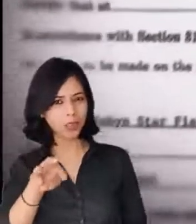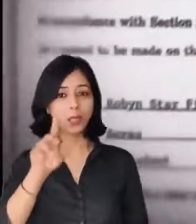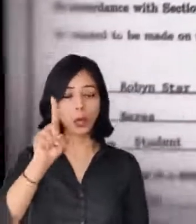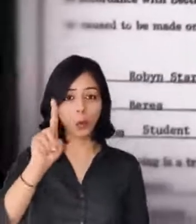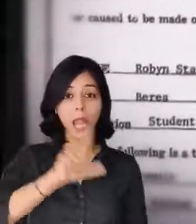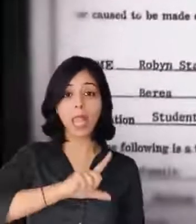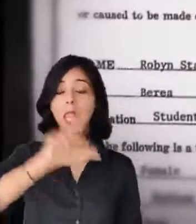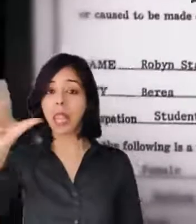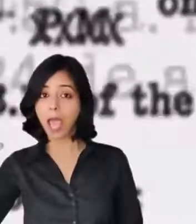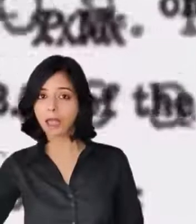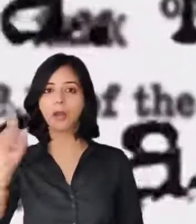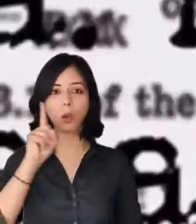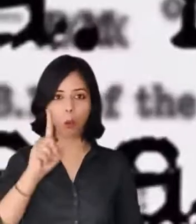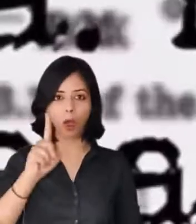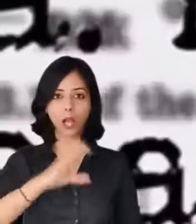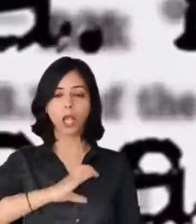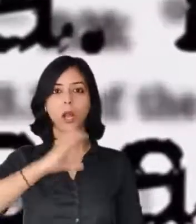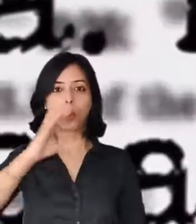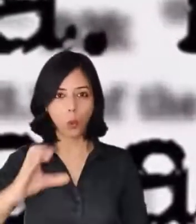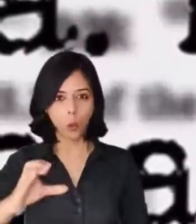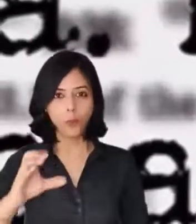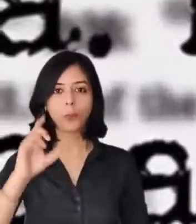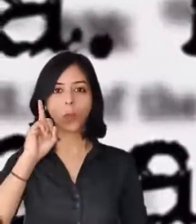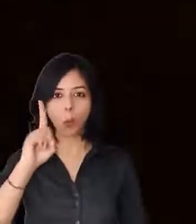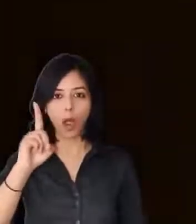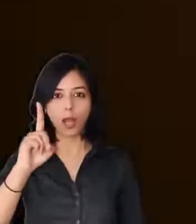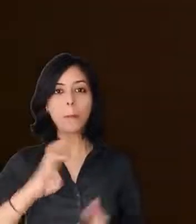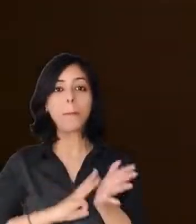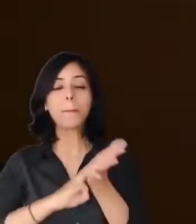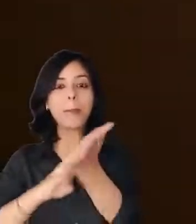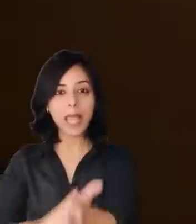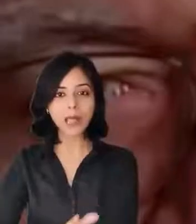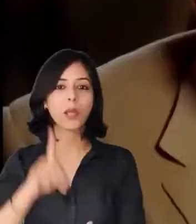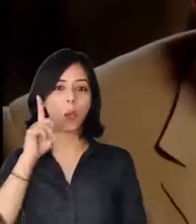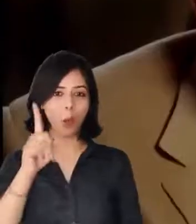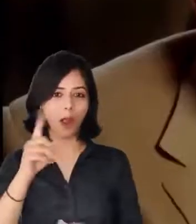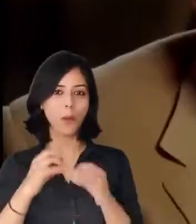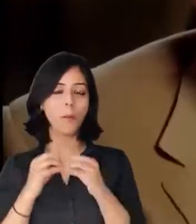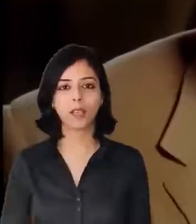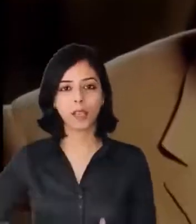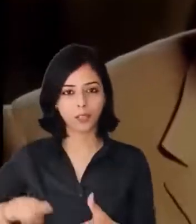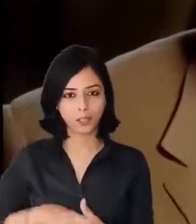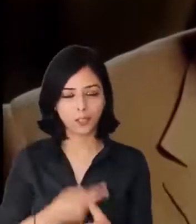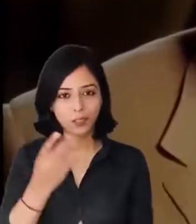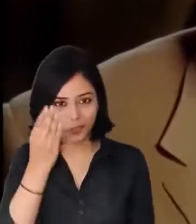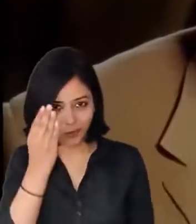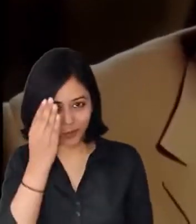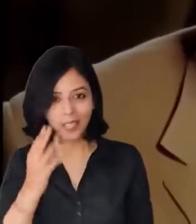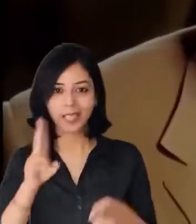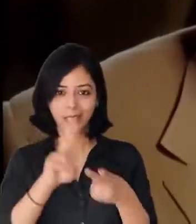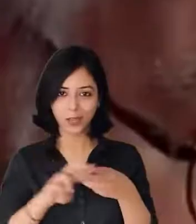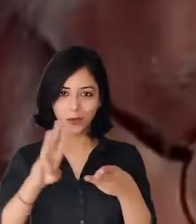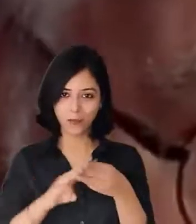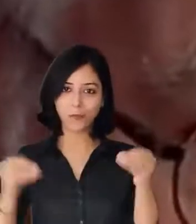se determinó que Robin había muerto el día en que la hallaron. Para el médico forense, ella había estado en el agua